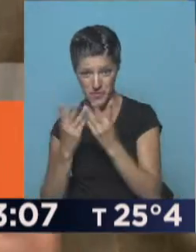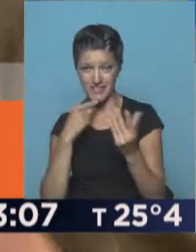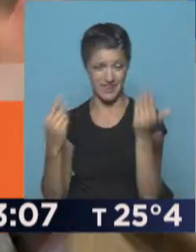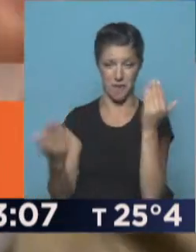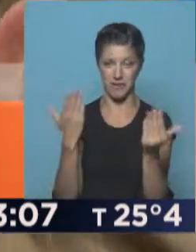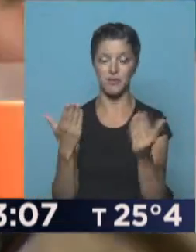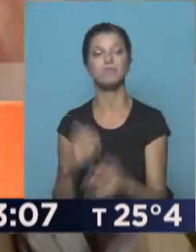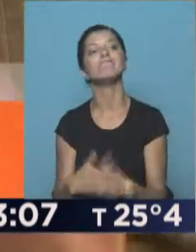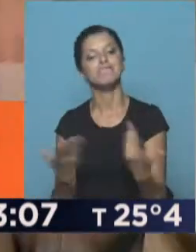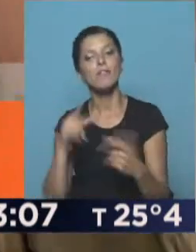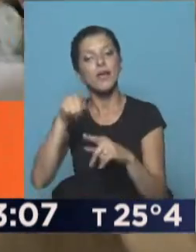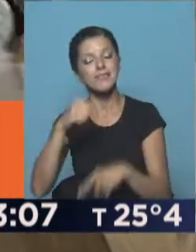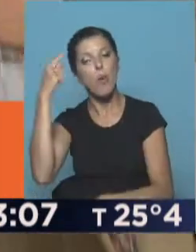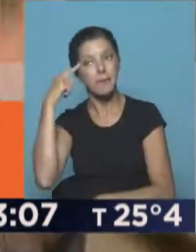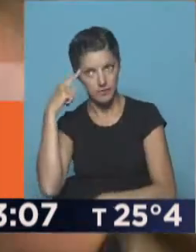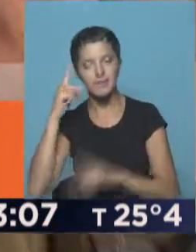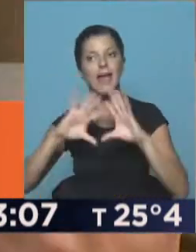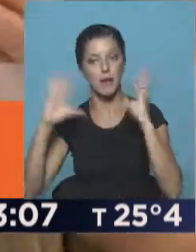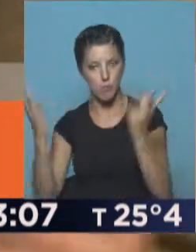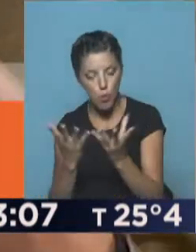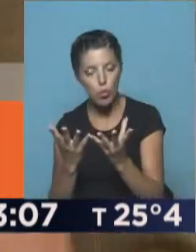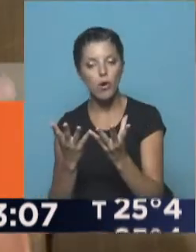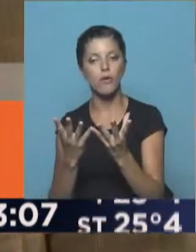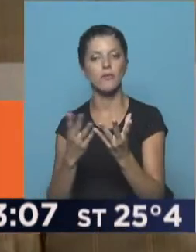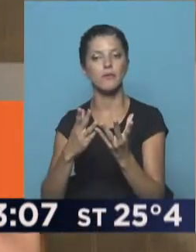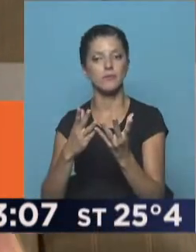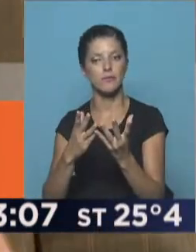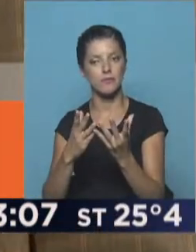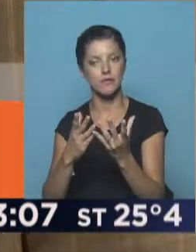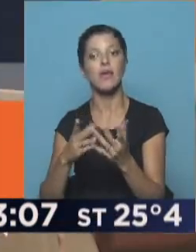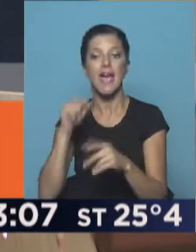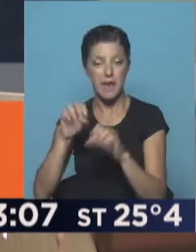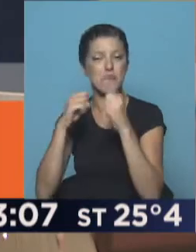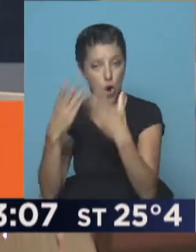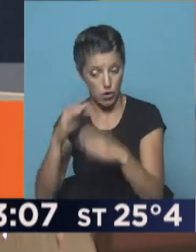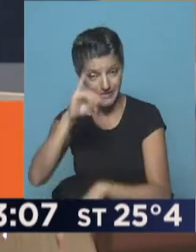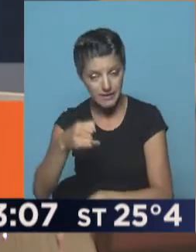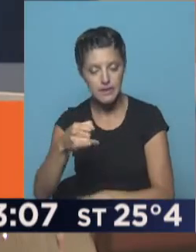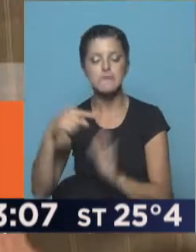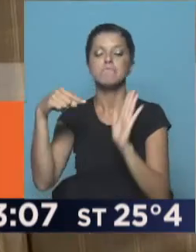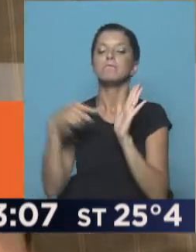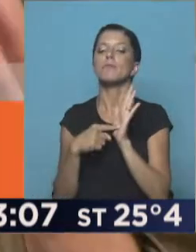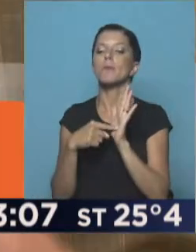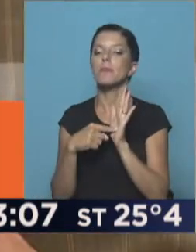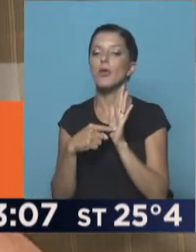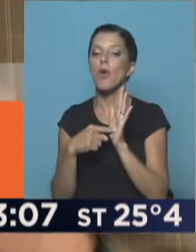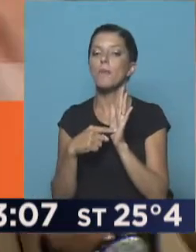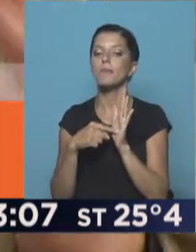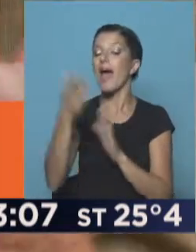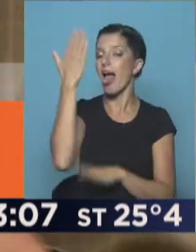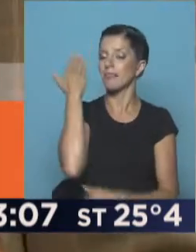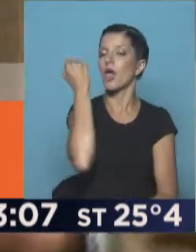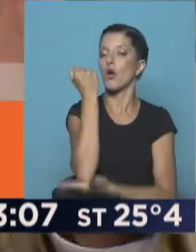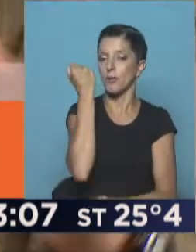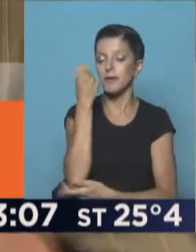mundo que es muchísimo mejor si a uno le importa, tiene un imperativo ético de reducir la pobreza extrema. Y eso fue una economía básicamente de